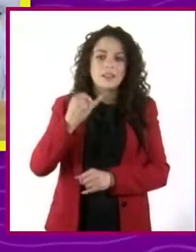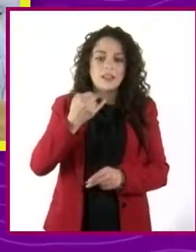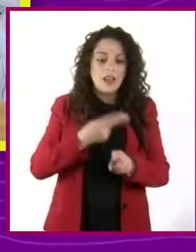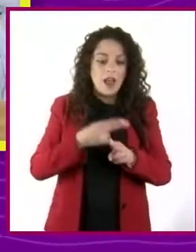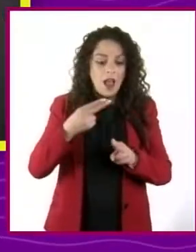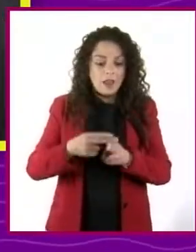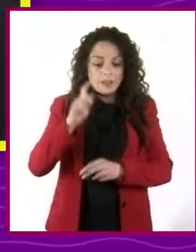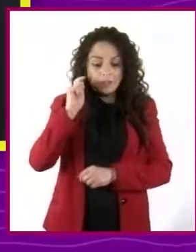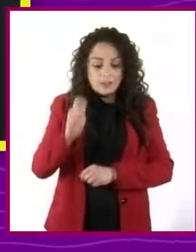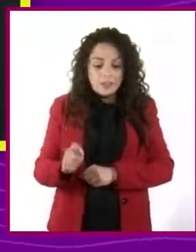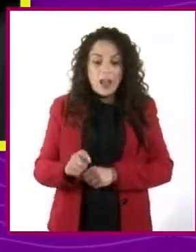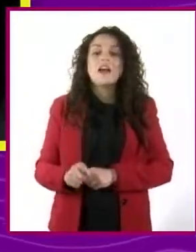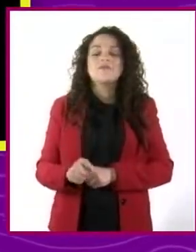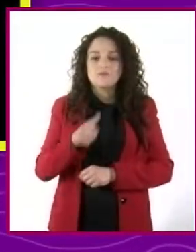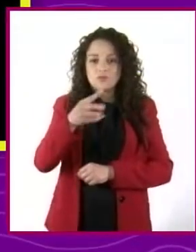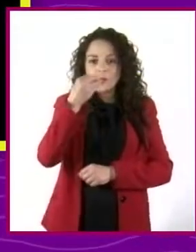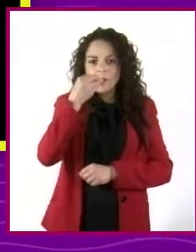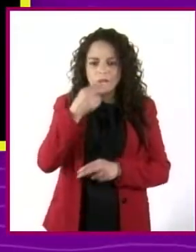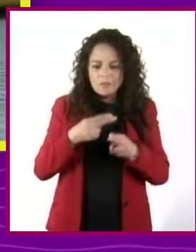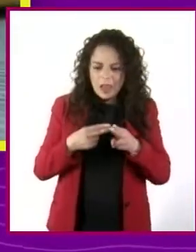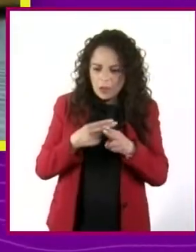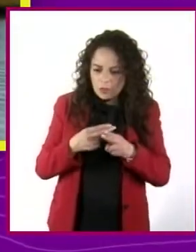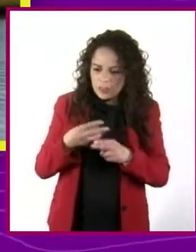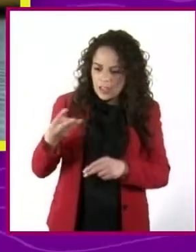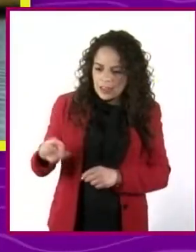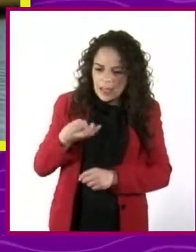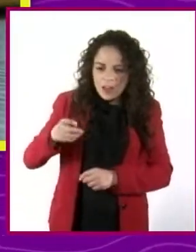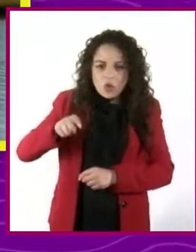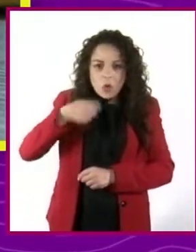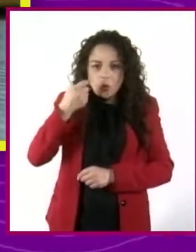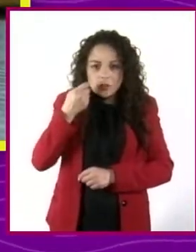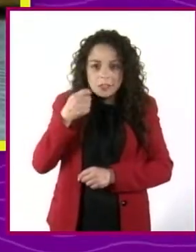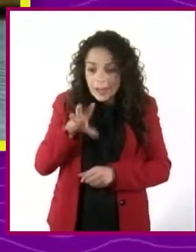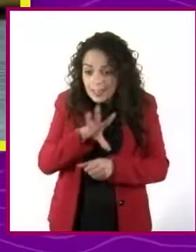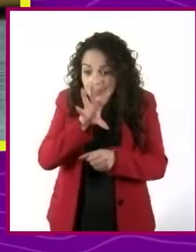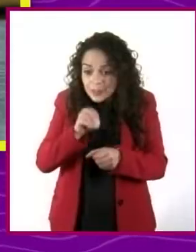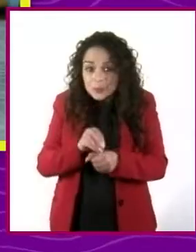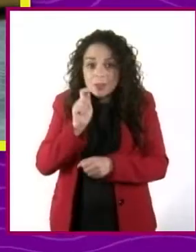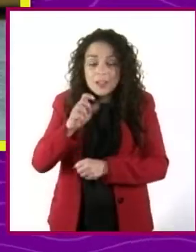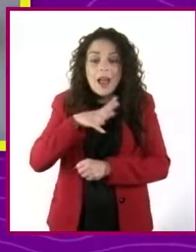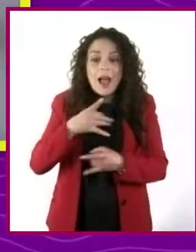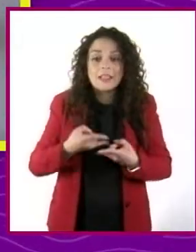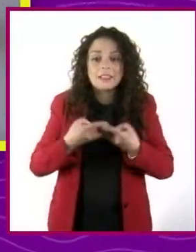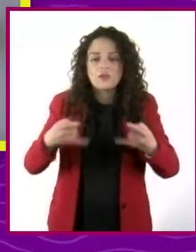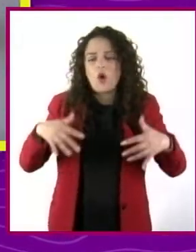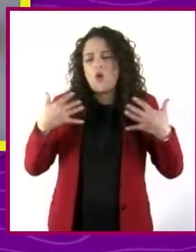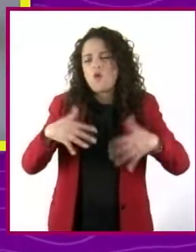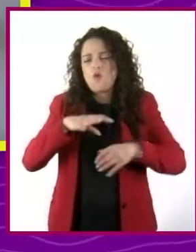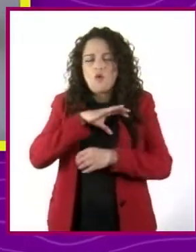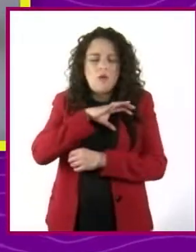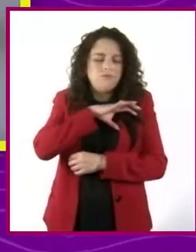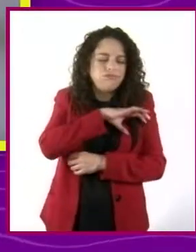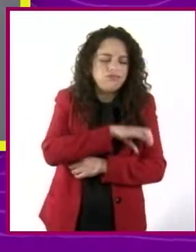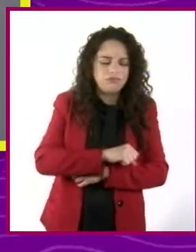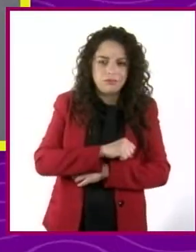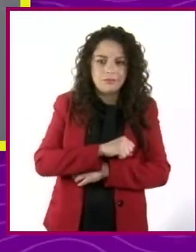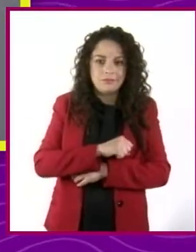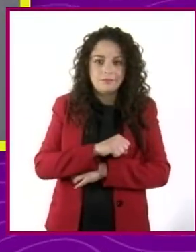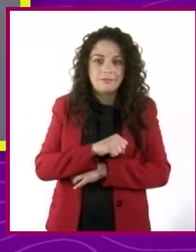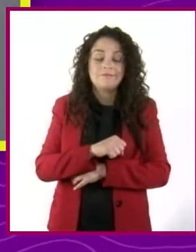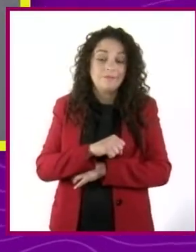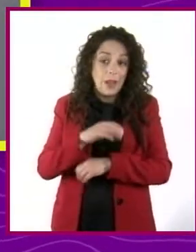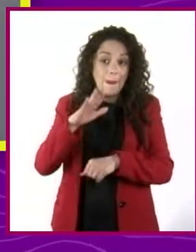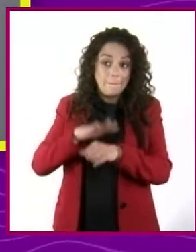los cubiertos con los que comemos. Todas son historias apasionantes. La mayoría de las veces, lo